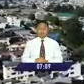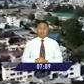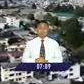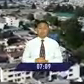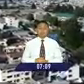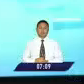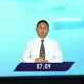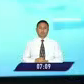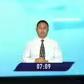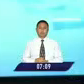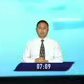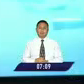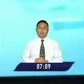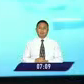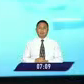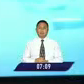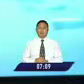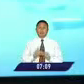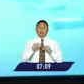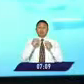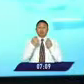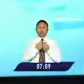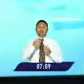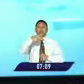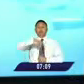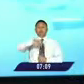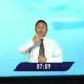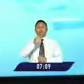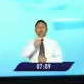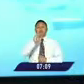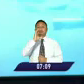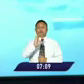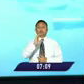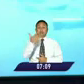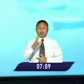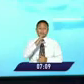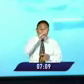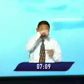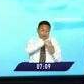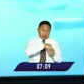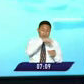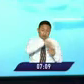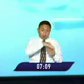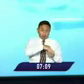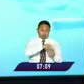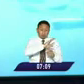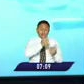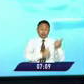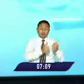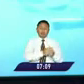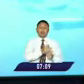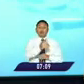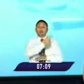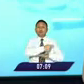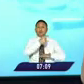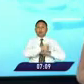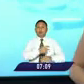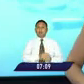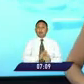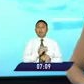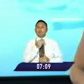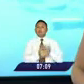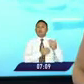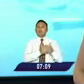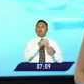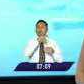Vintimilla. Y el Partido Social Cristiano realizó las elecciones primarias para dignidades en la provincia del Guayas del proceso